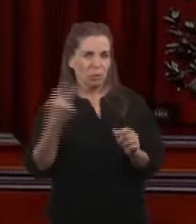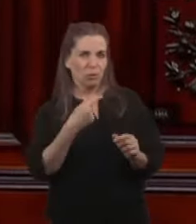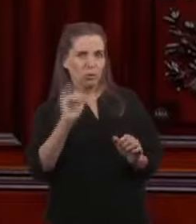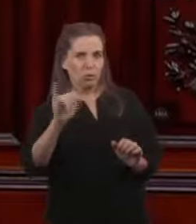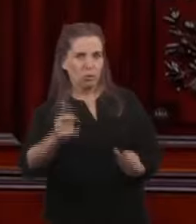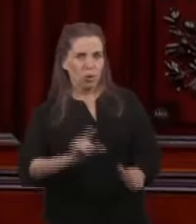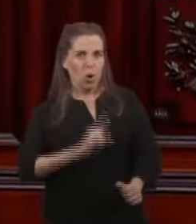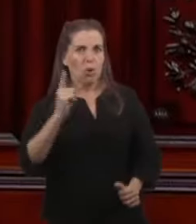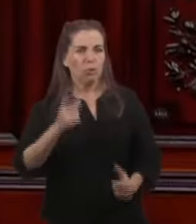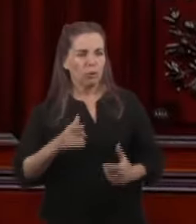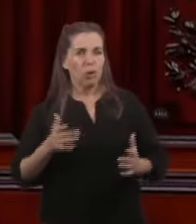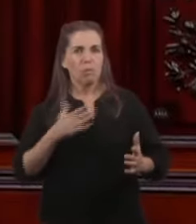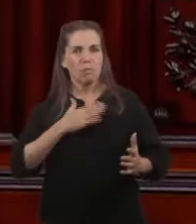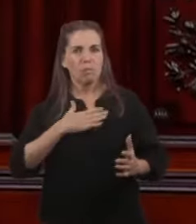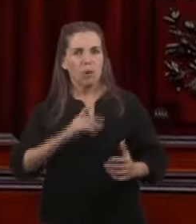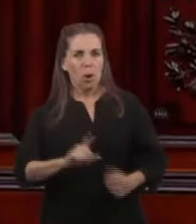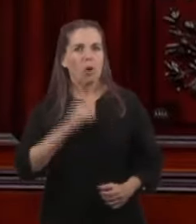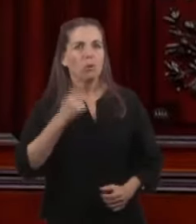haciendo